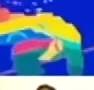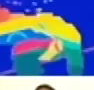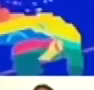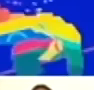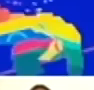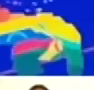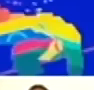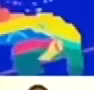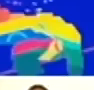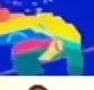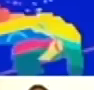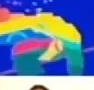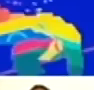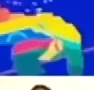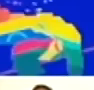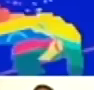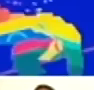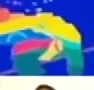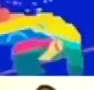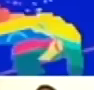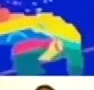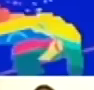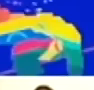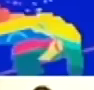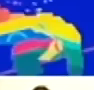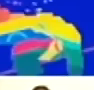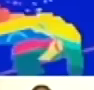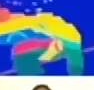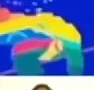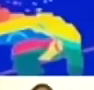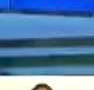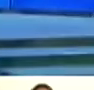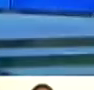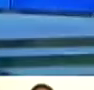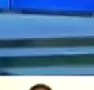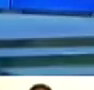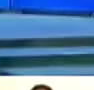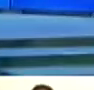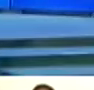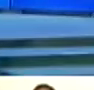vanguardia para la defensa de la paz y de la patria.